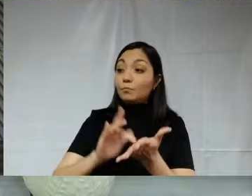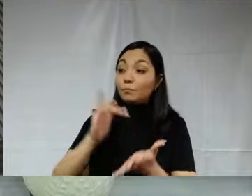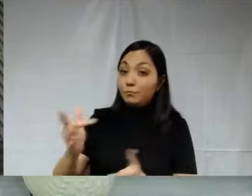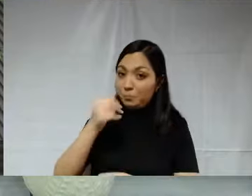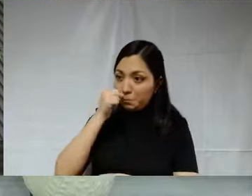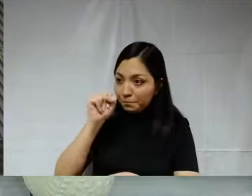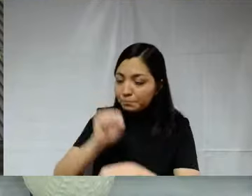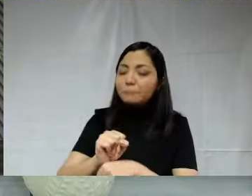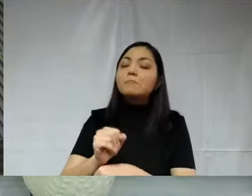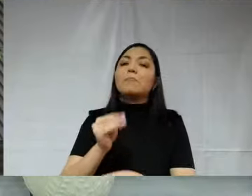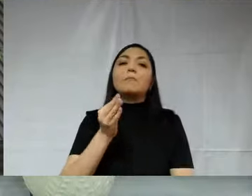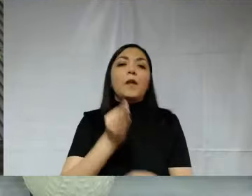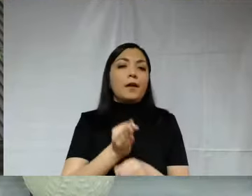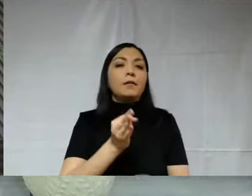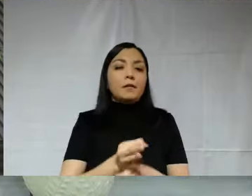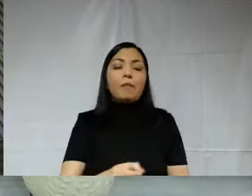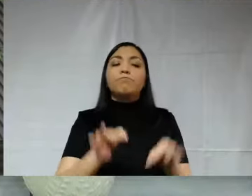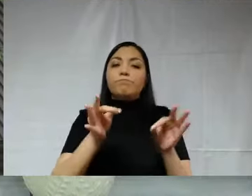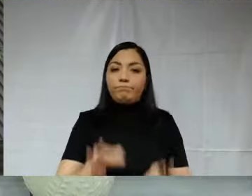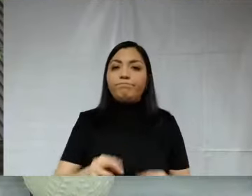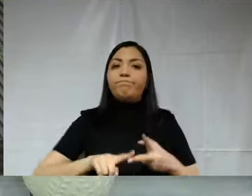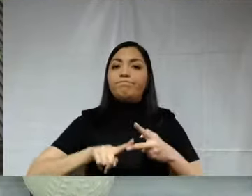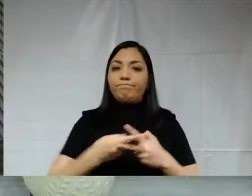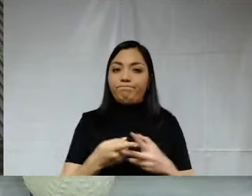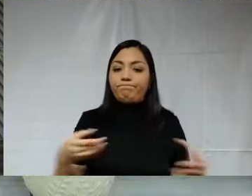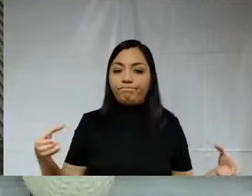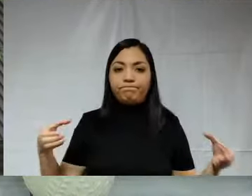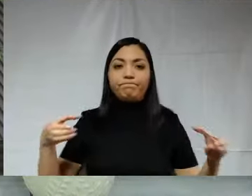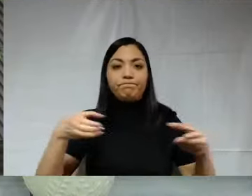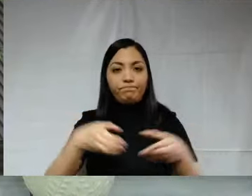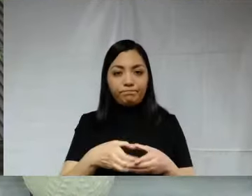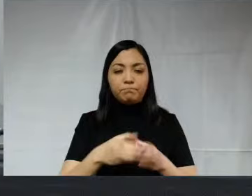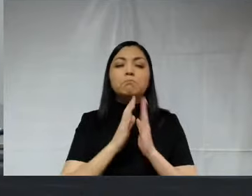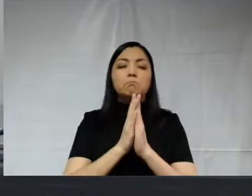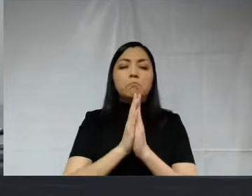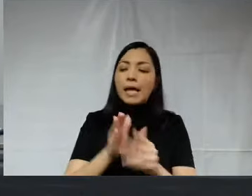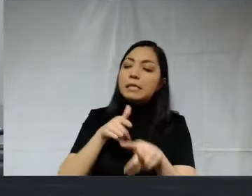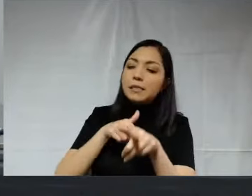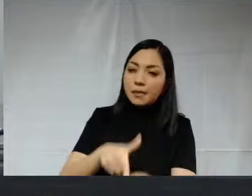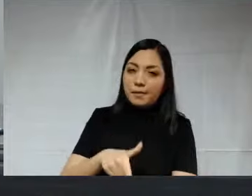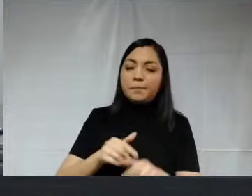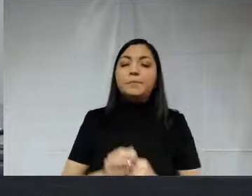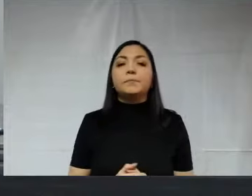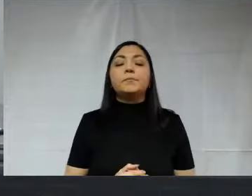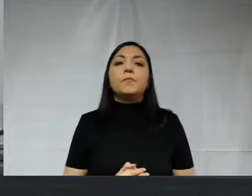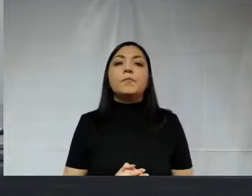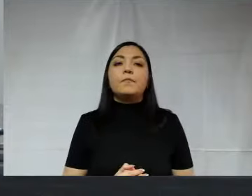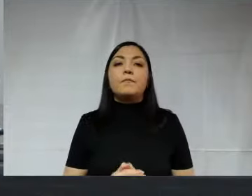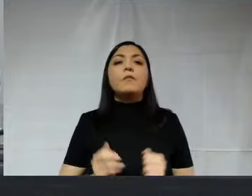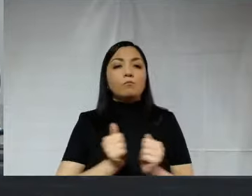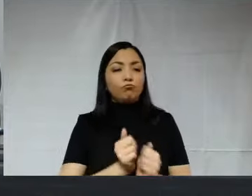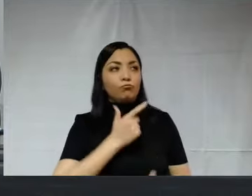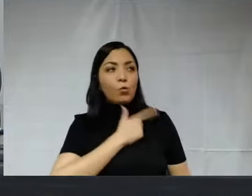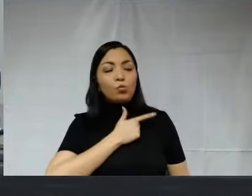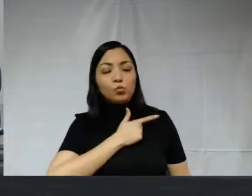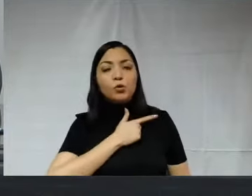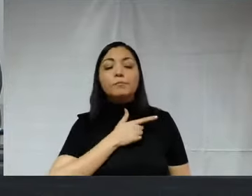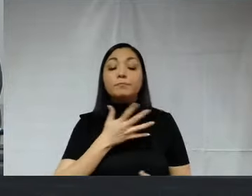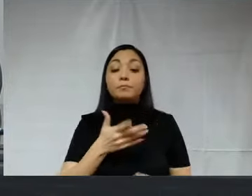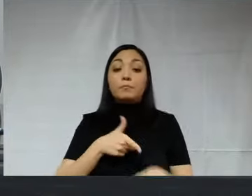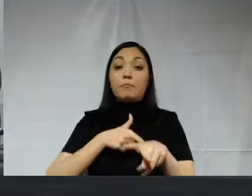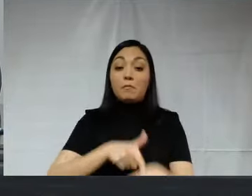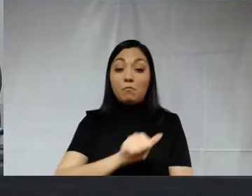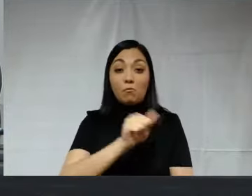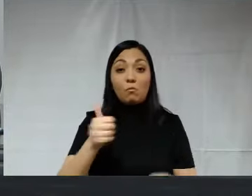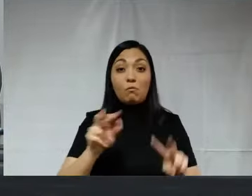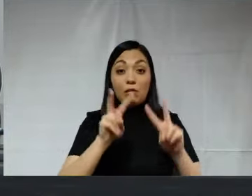sesión con gusto presidenta para continuar con el desarrollo de la sesión resulta necesario someter a consideración de las personas